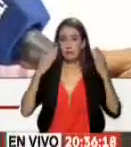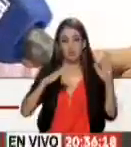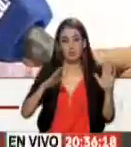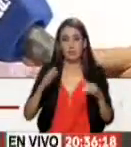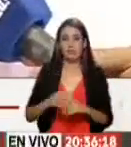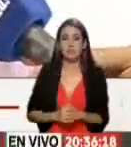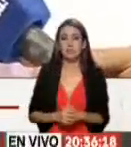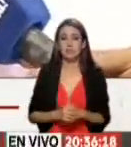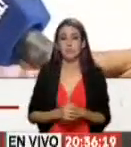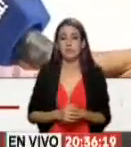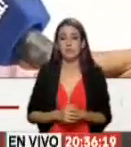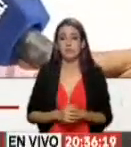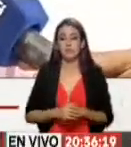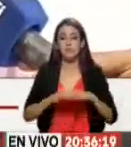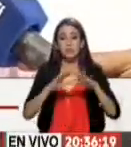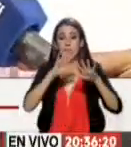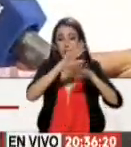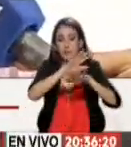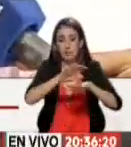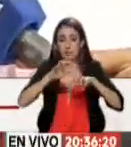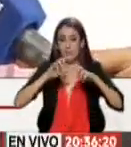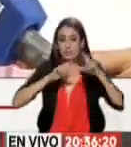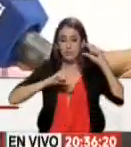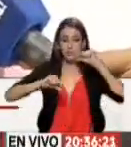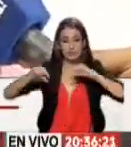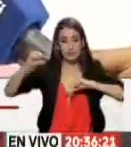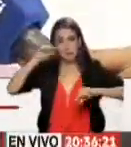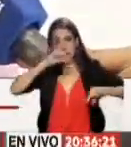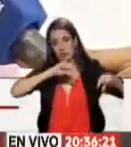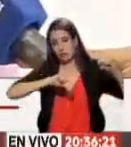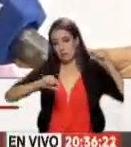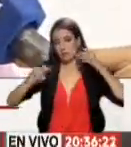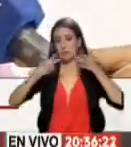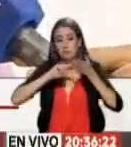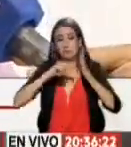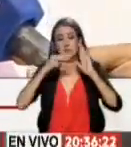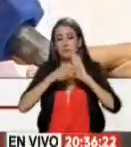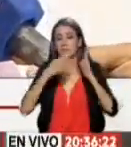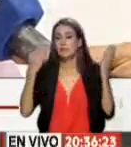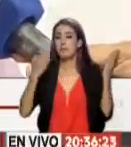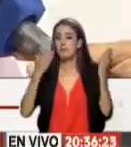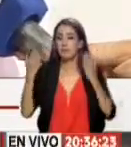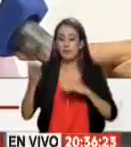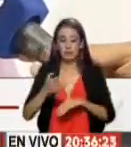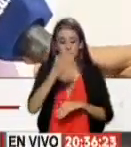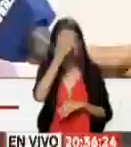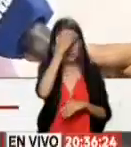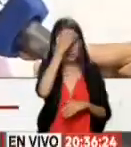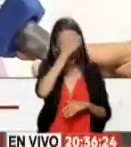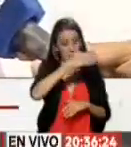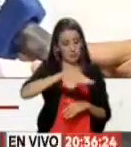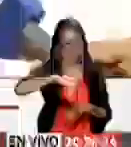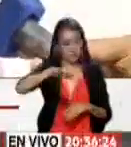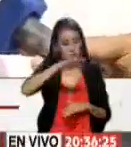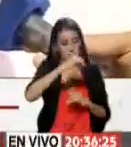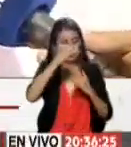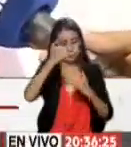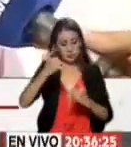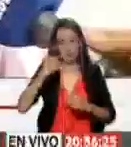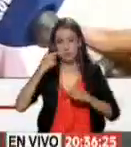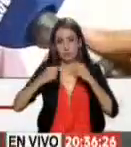industriales, químicos, etc. Es decir, necesitamos que los centros educativos superiores del nivel de la